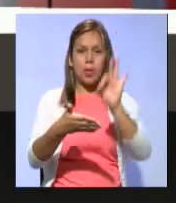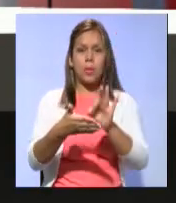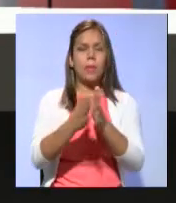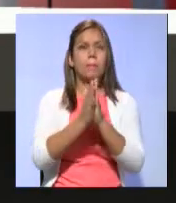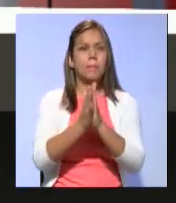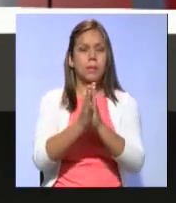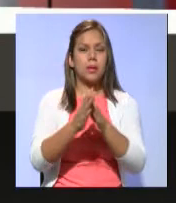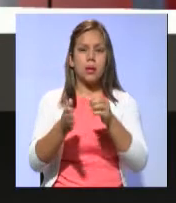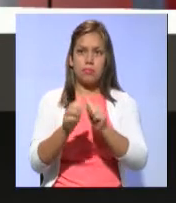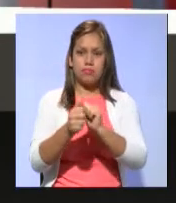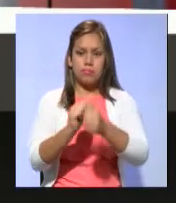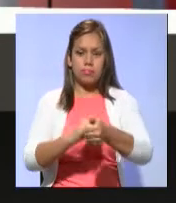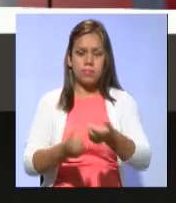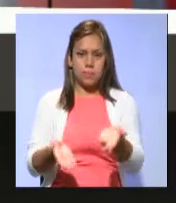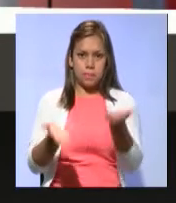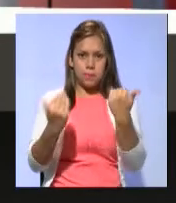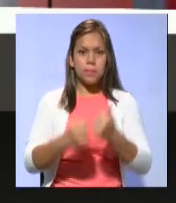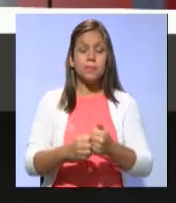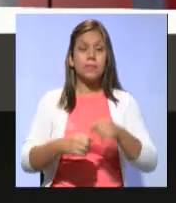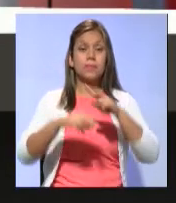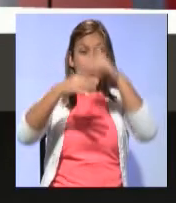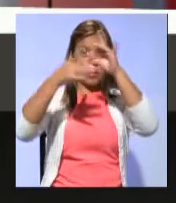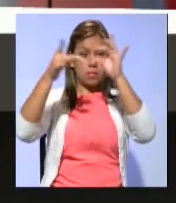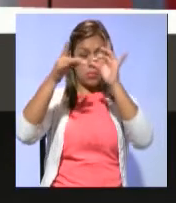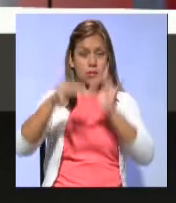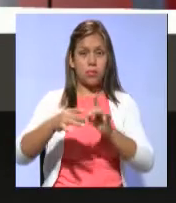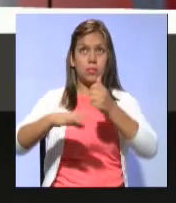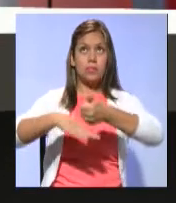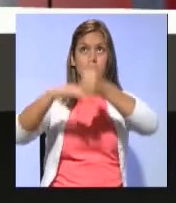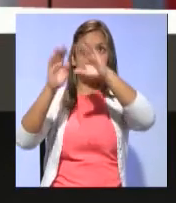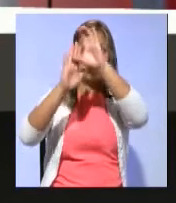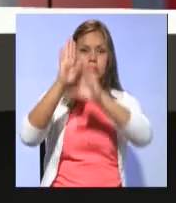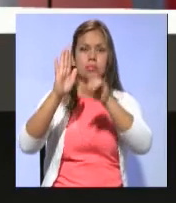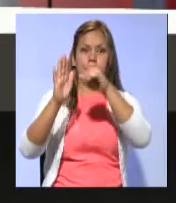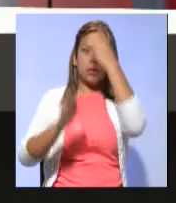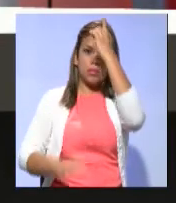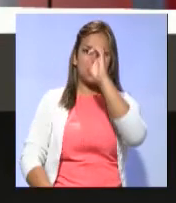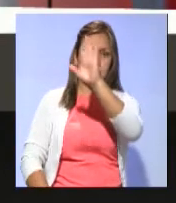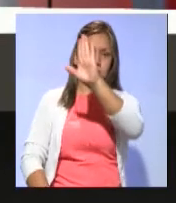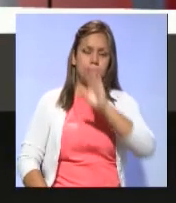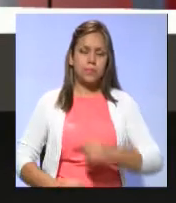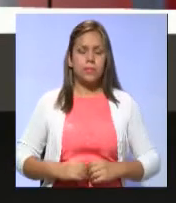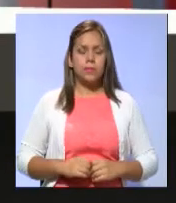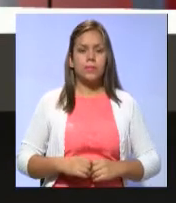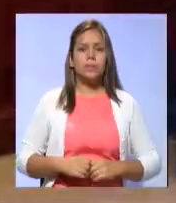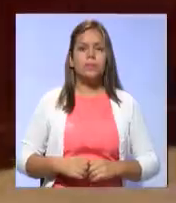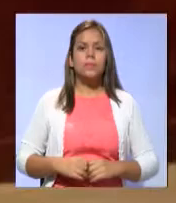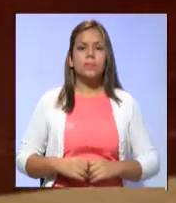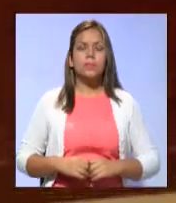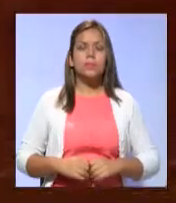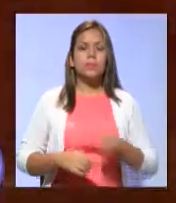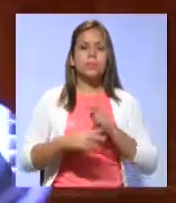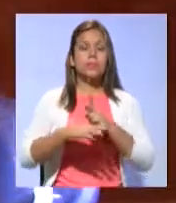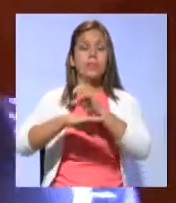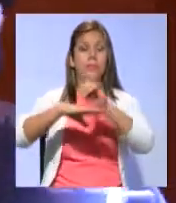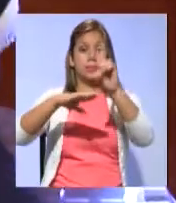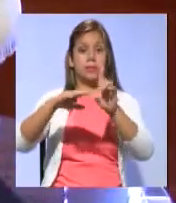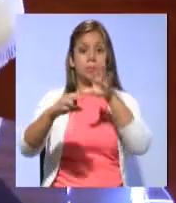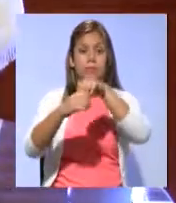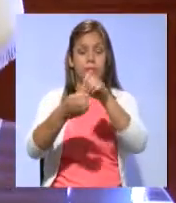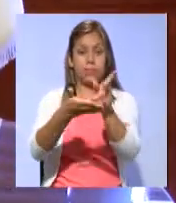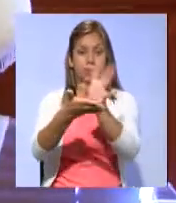admisión. El documento será analizado por la Corte Constitucional, que deberá emitir su dictamen. El Consejo de